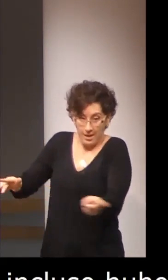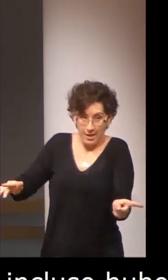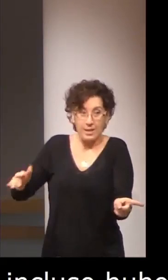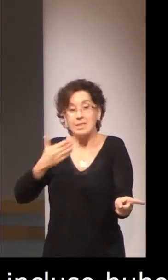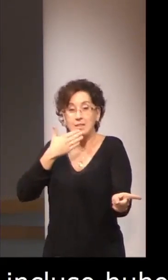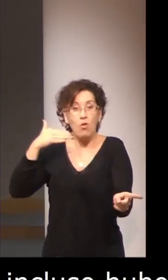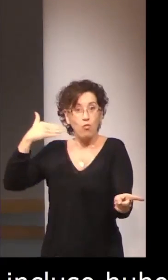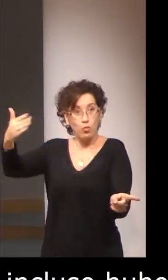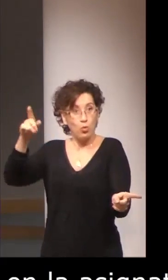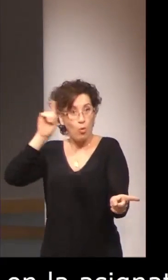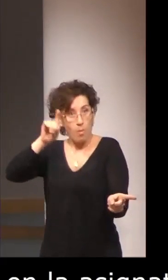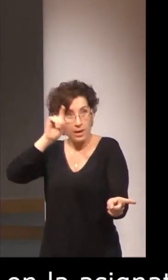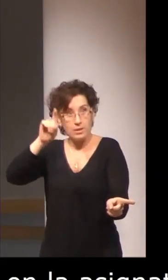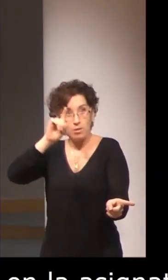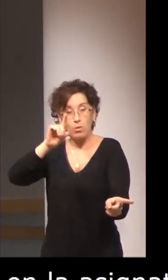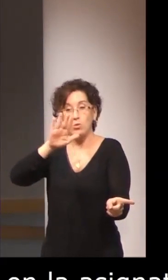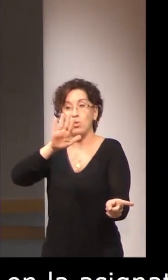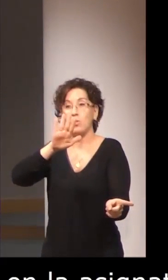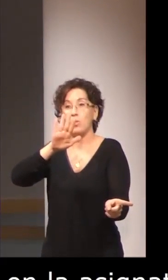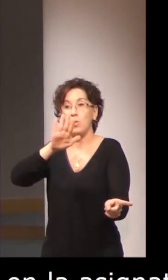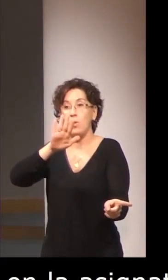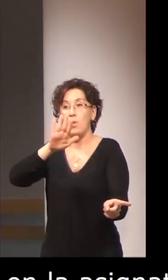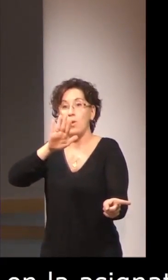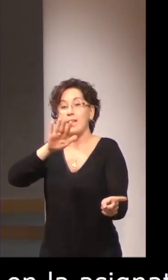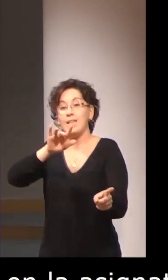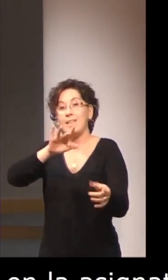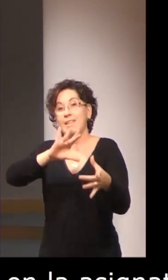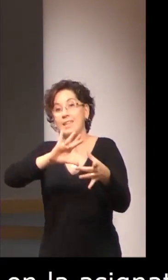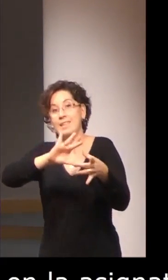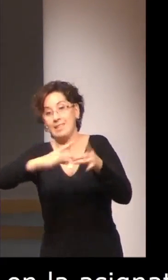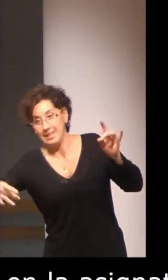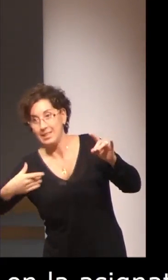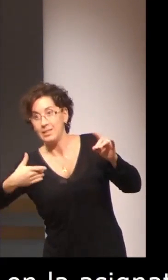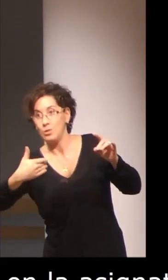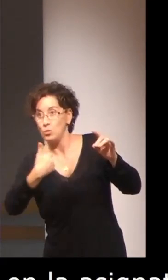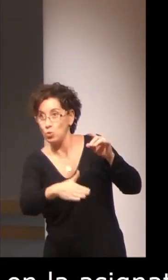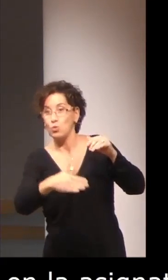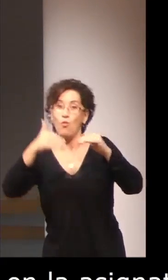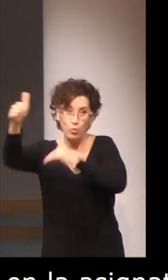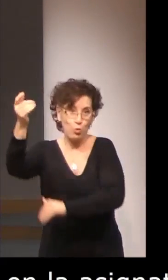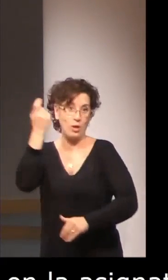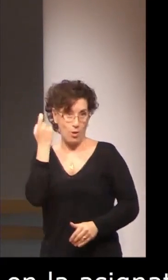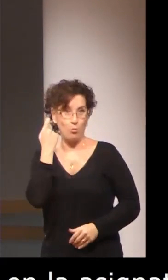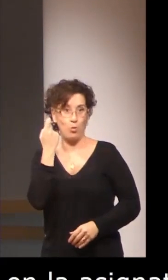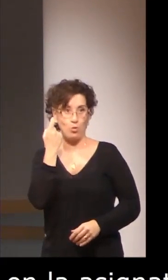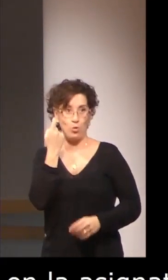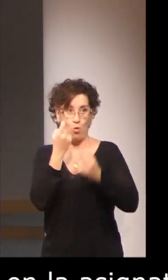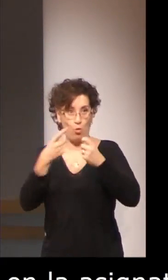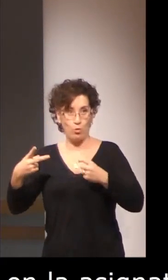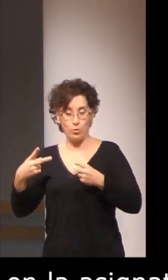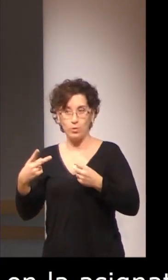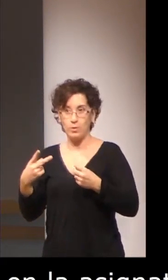como a los a sus futuros alumnos supuestamente los alumnos de